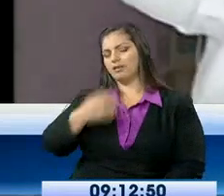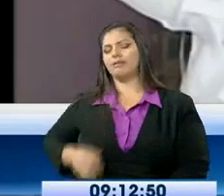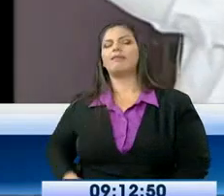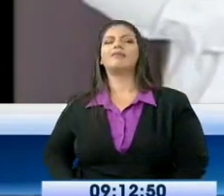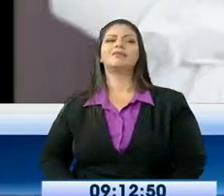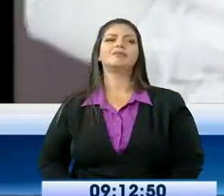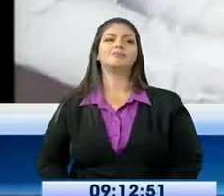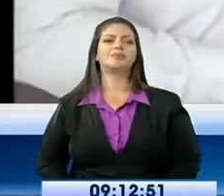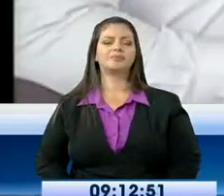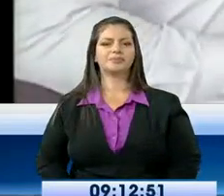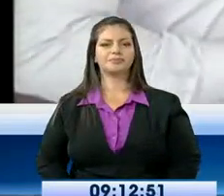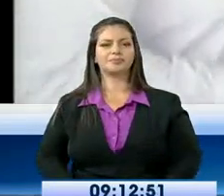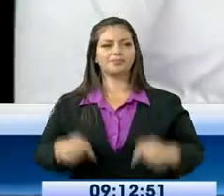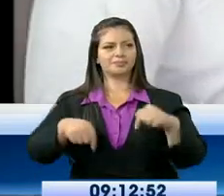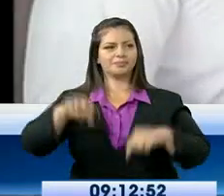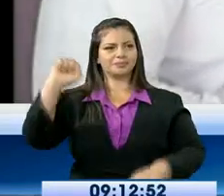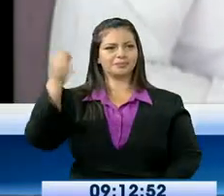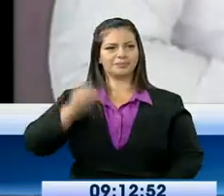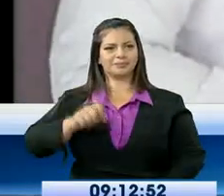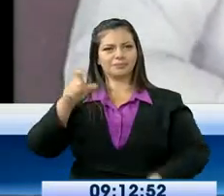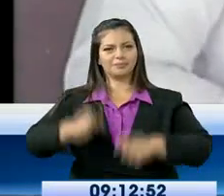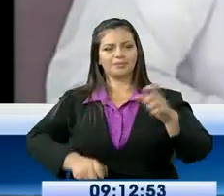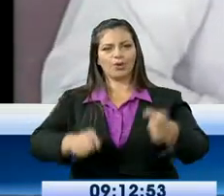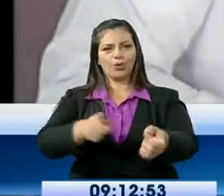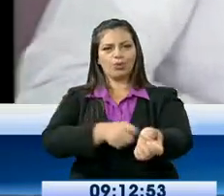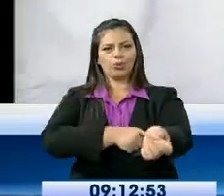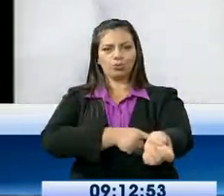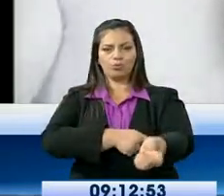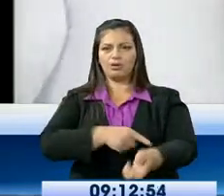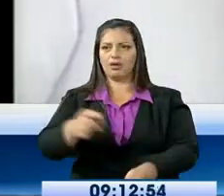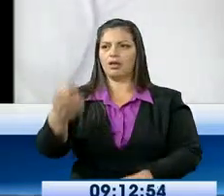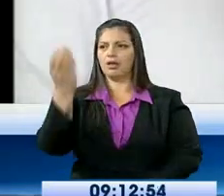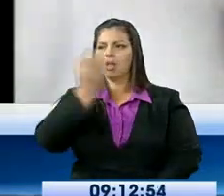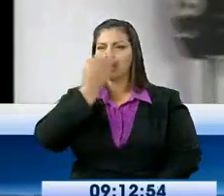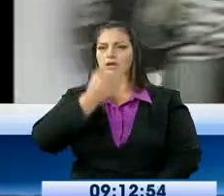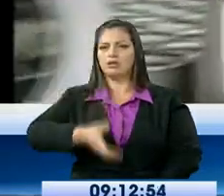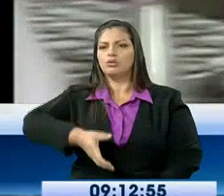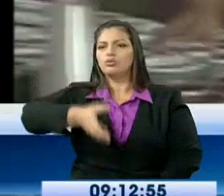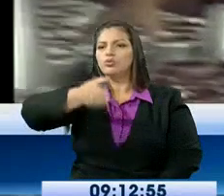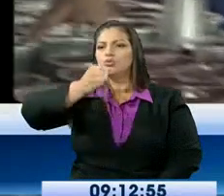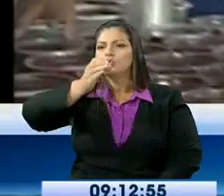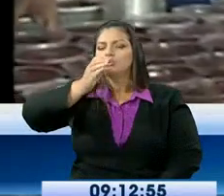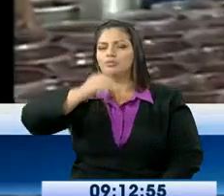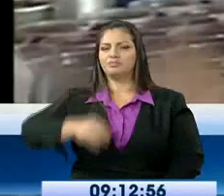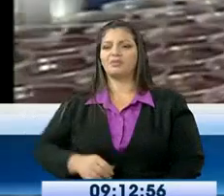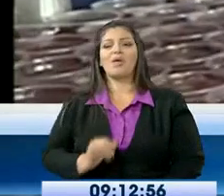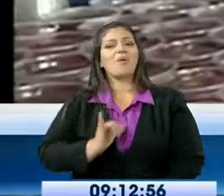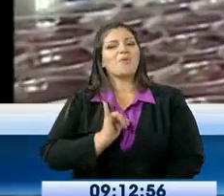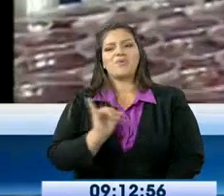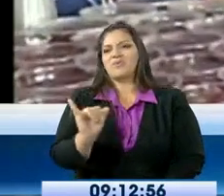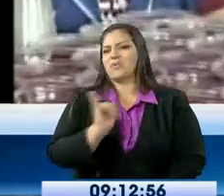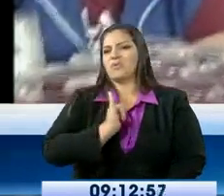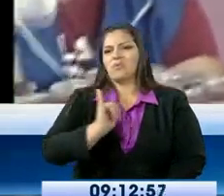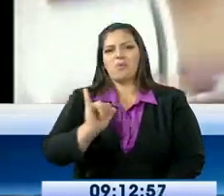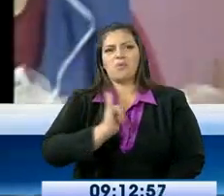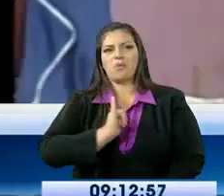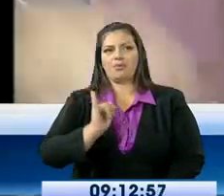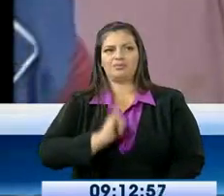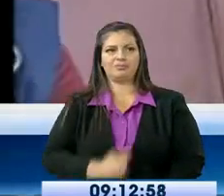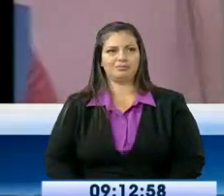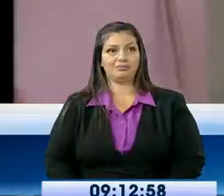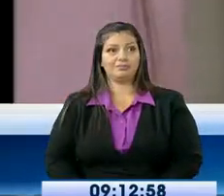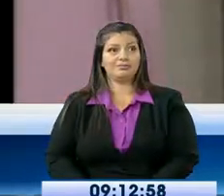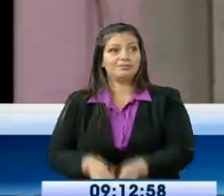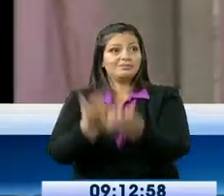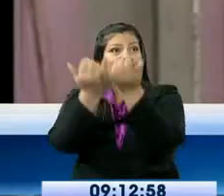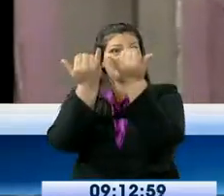sierra acostumbran mucho a tomarla caliente. Aquí también hay gente, a mí me gusta también caliente. Así que, y el señor puede aprovechar porque está calientita, ahorita